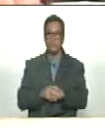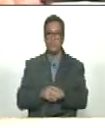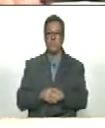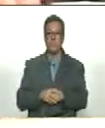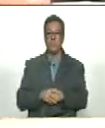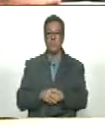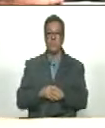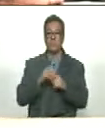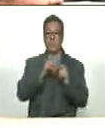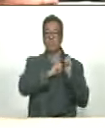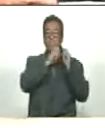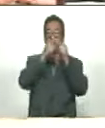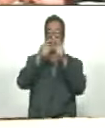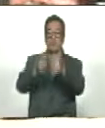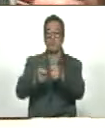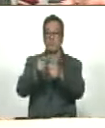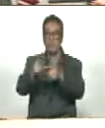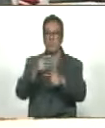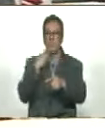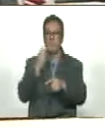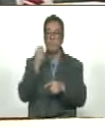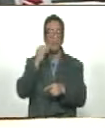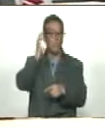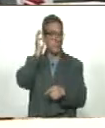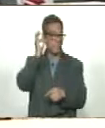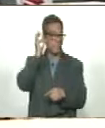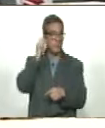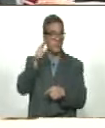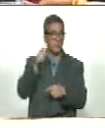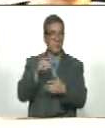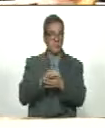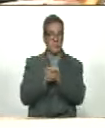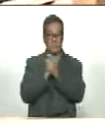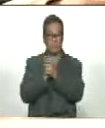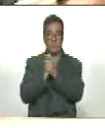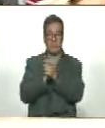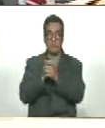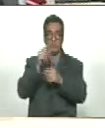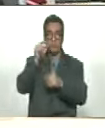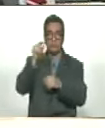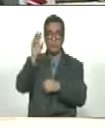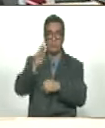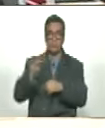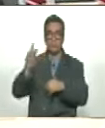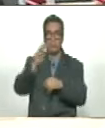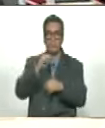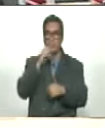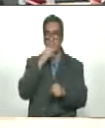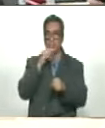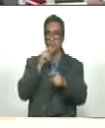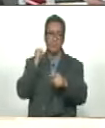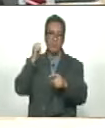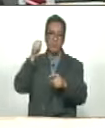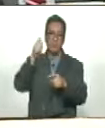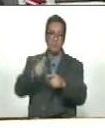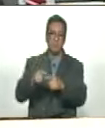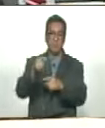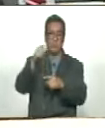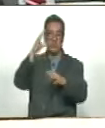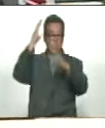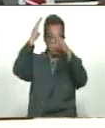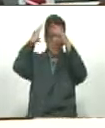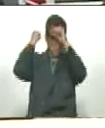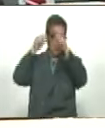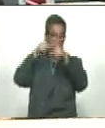para la designación de esta joven mujer, una compatriota con una extraordinaria trayectoria diplomática